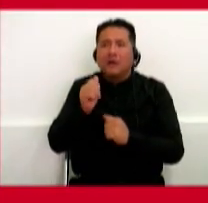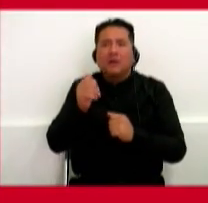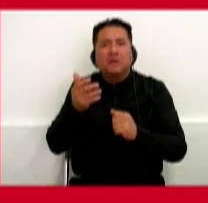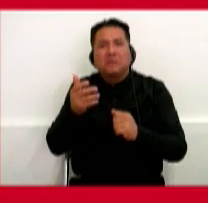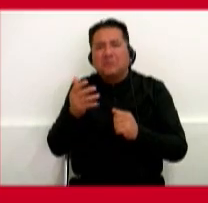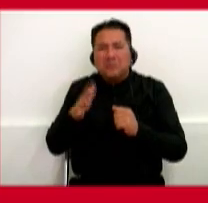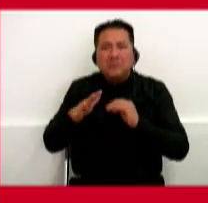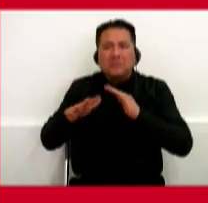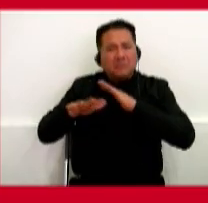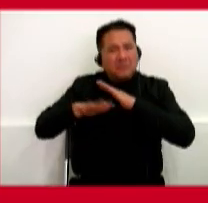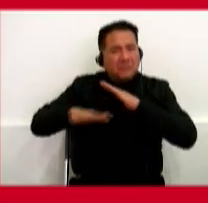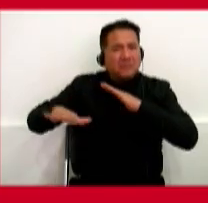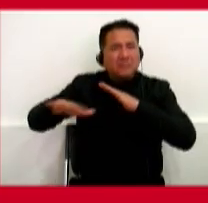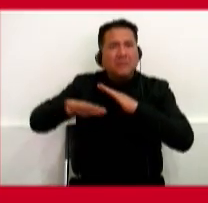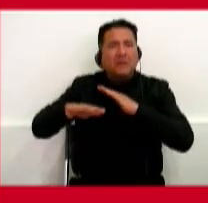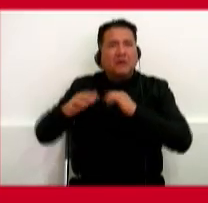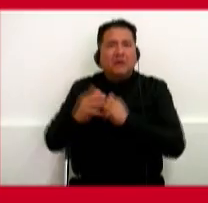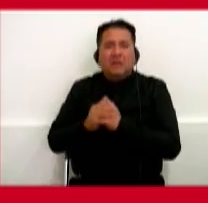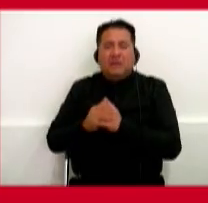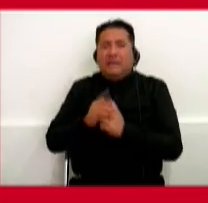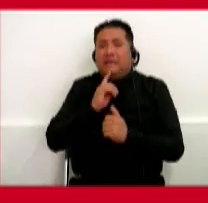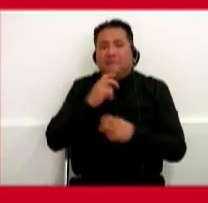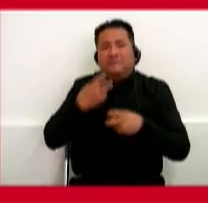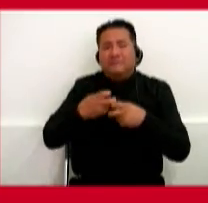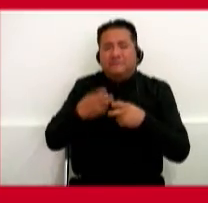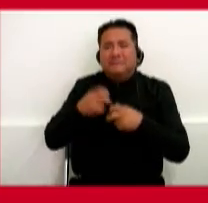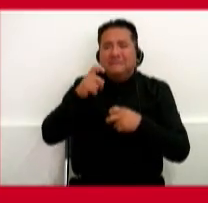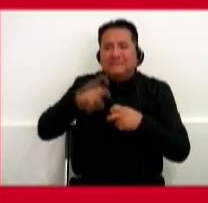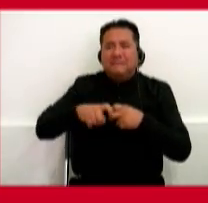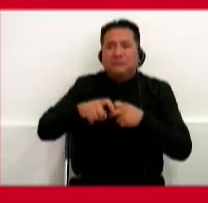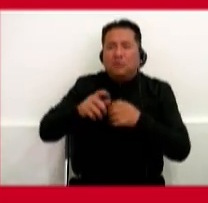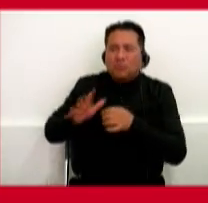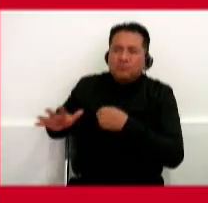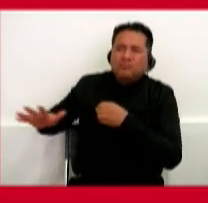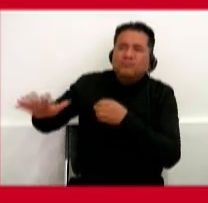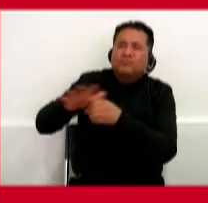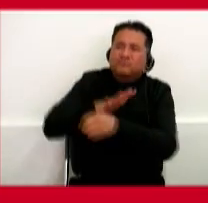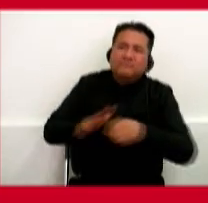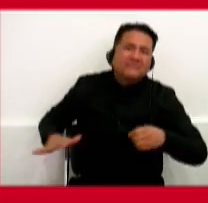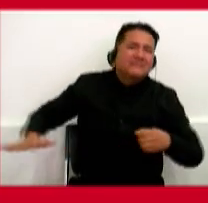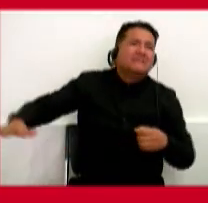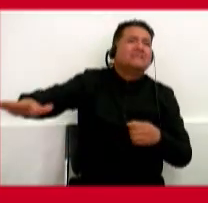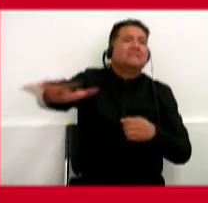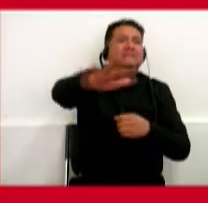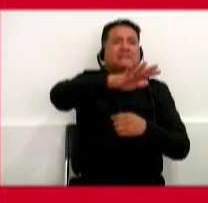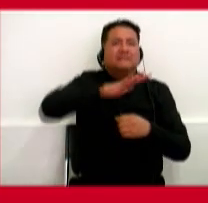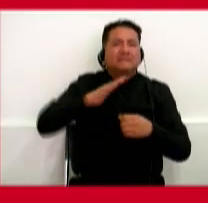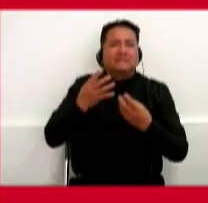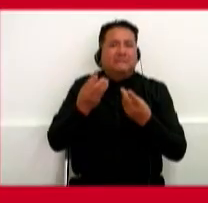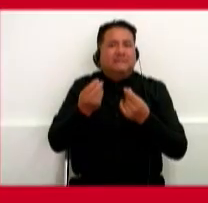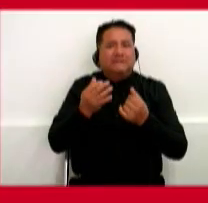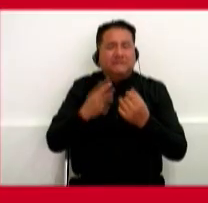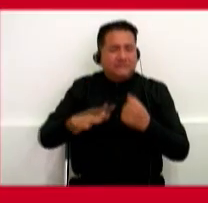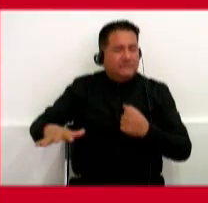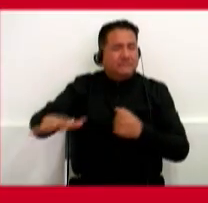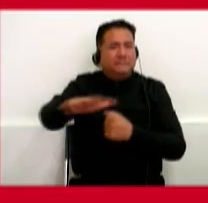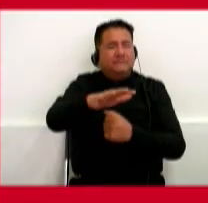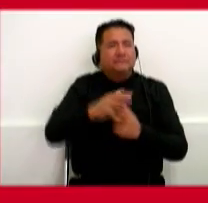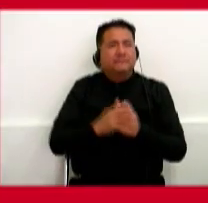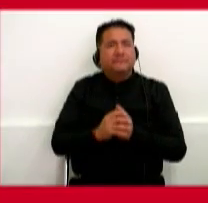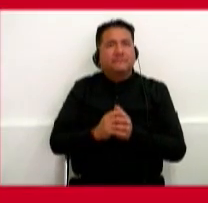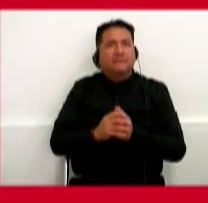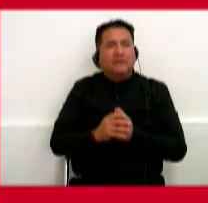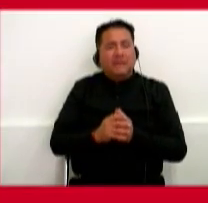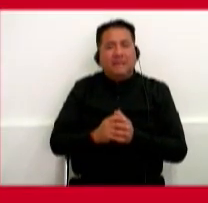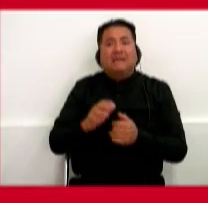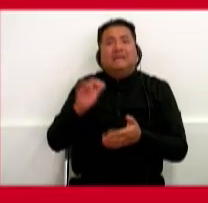complejo, porque necesitamos cubrir una mayor área. Entonces, con todas estas condiciones se hace más desafiante